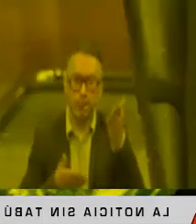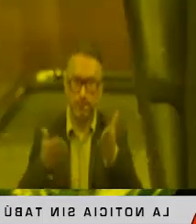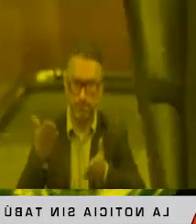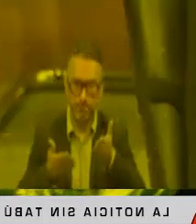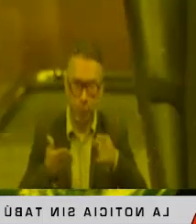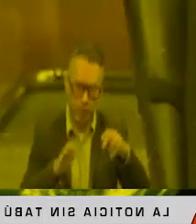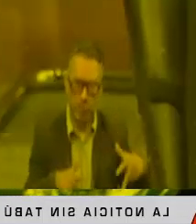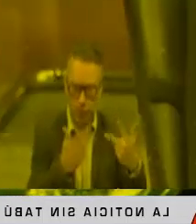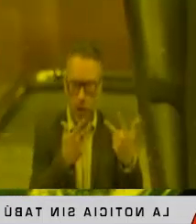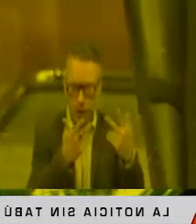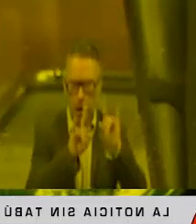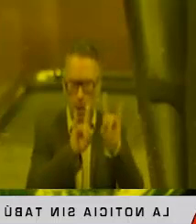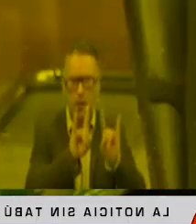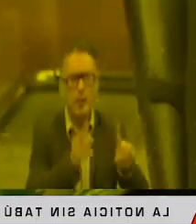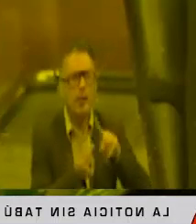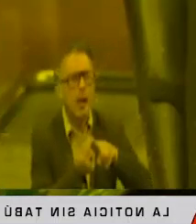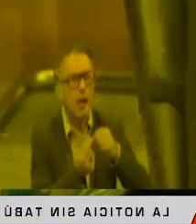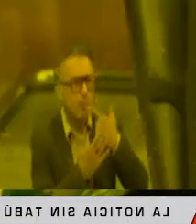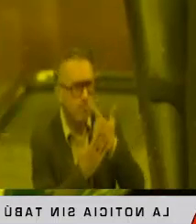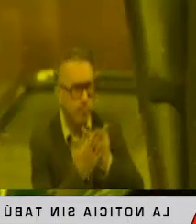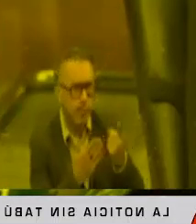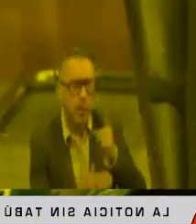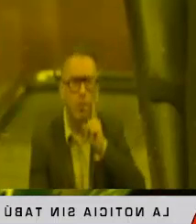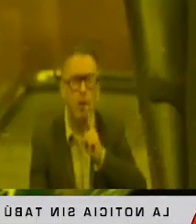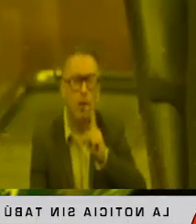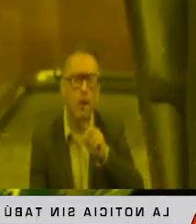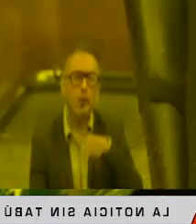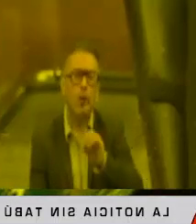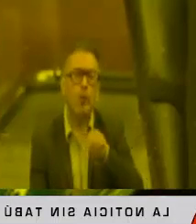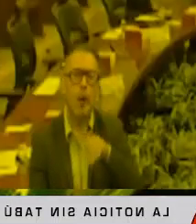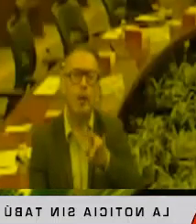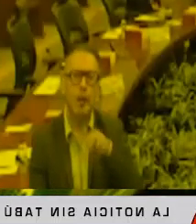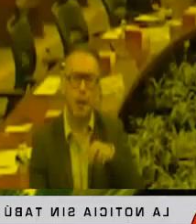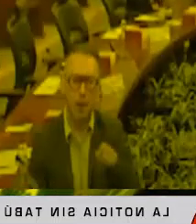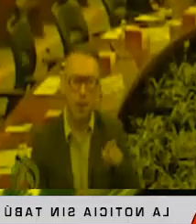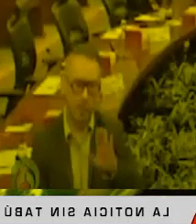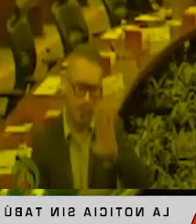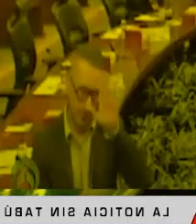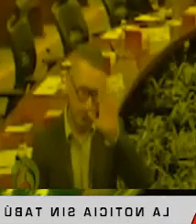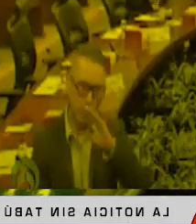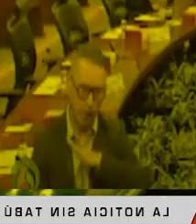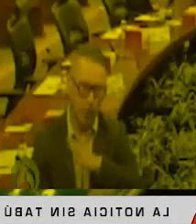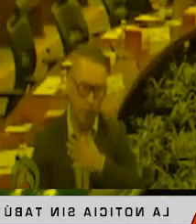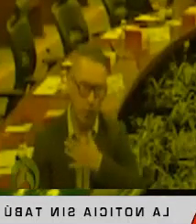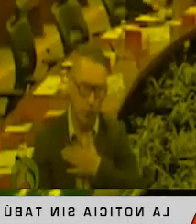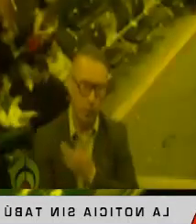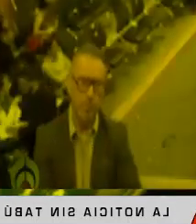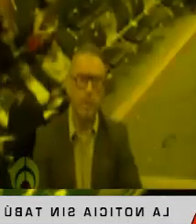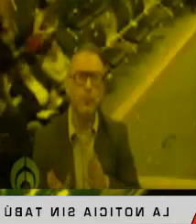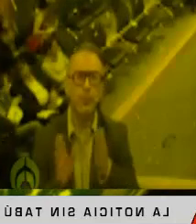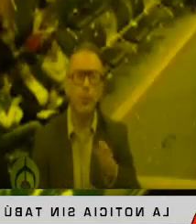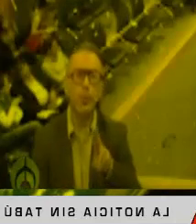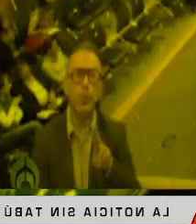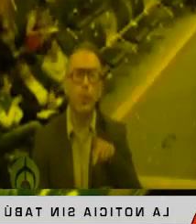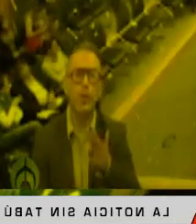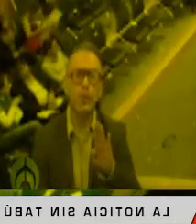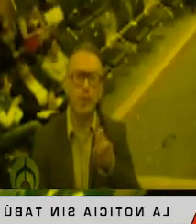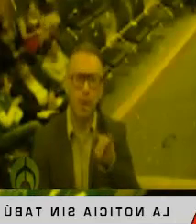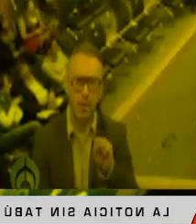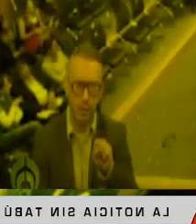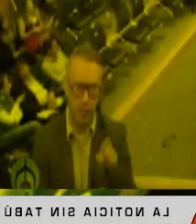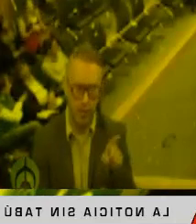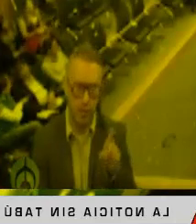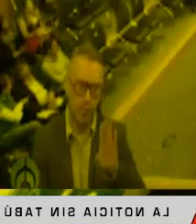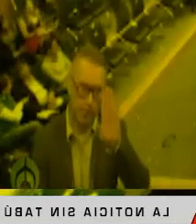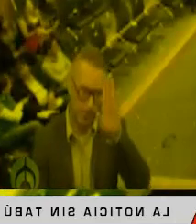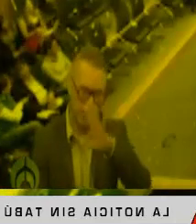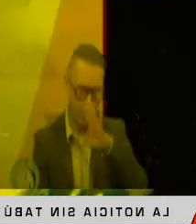convenga para su estrategia política Pero lo que yo puedo decir a todo el auditorio que además es basto tu auditorio Pepe Es que así no son las cosas en este